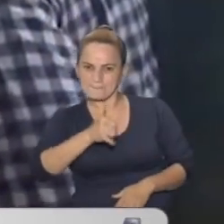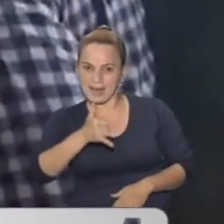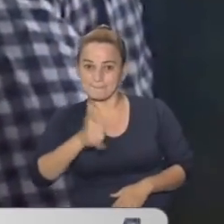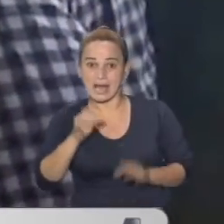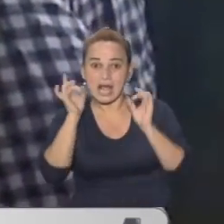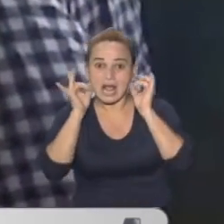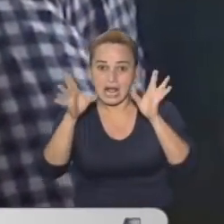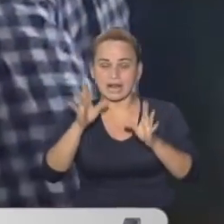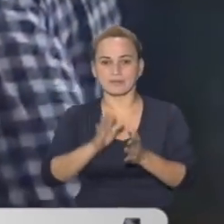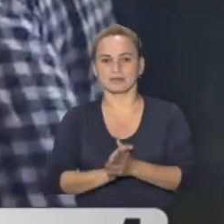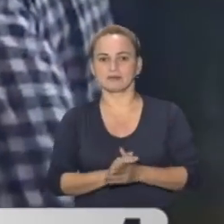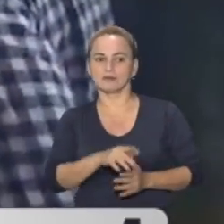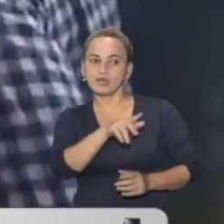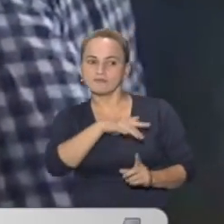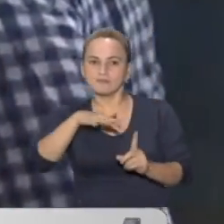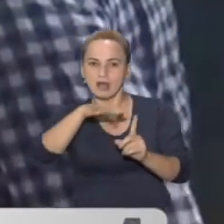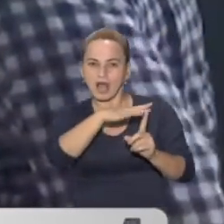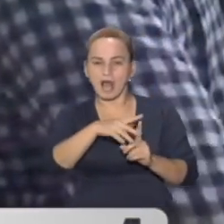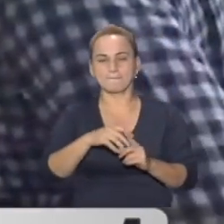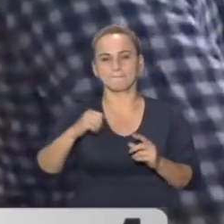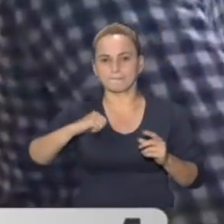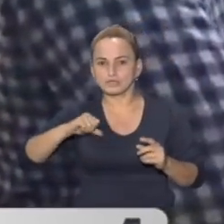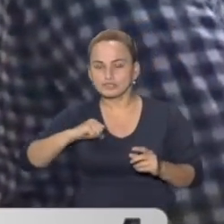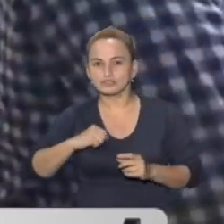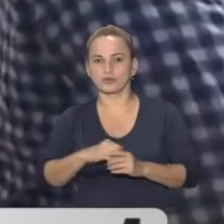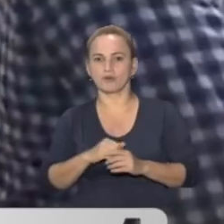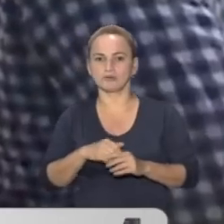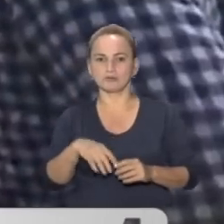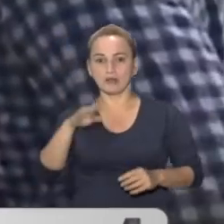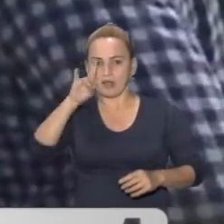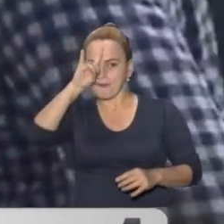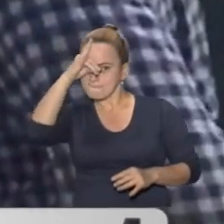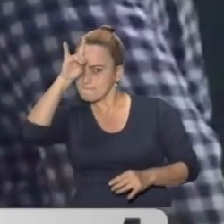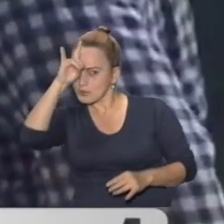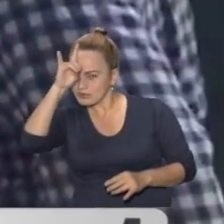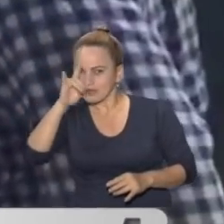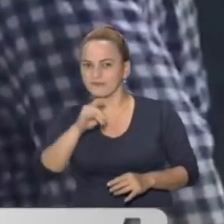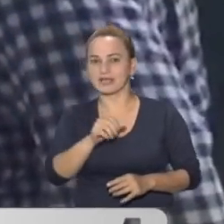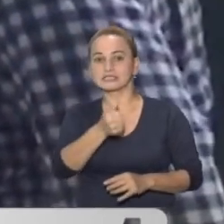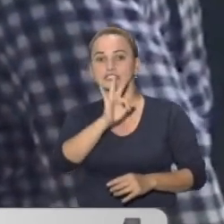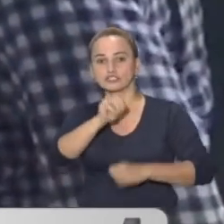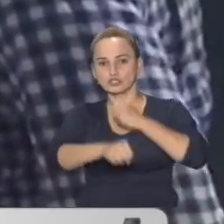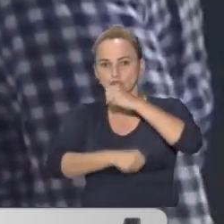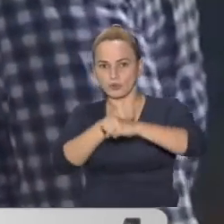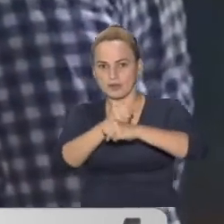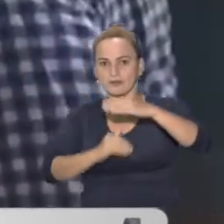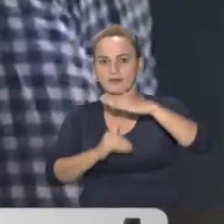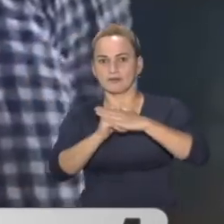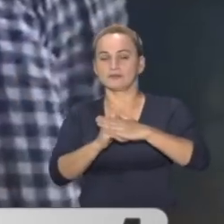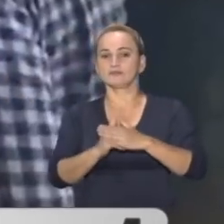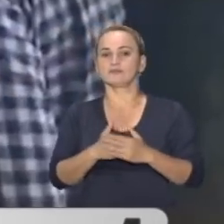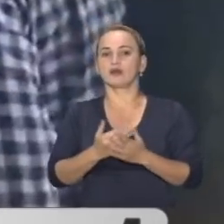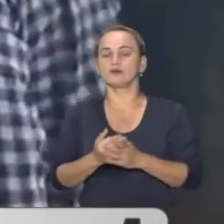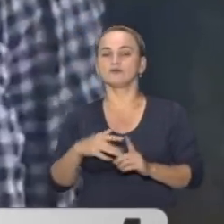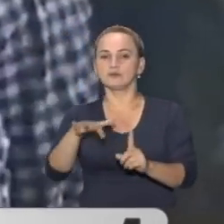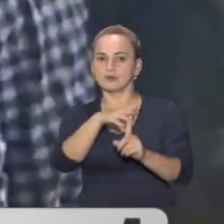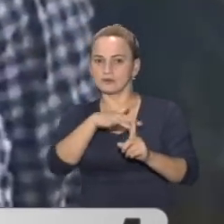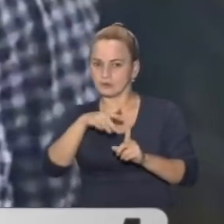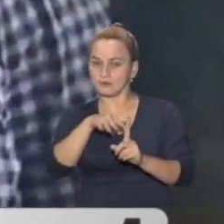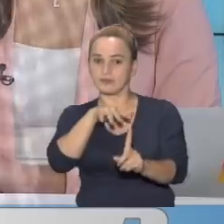agravado, inducción a la prostitución agravada, pornografía con menor de 18 años y constreñimiento a la